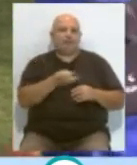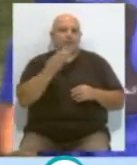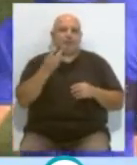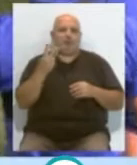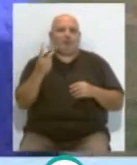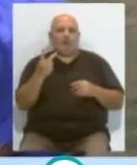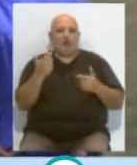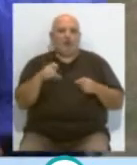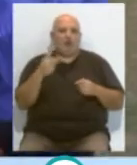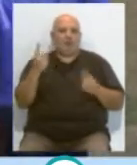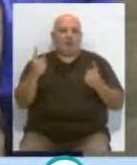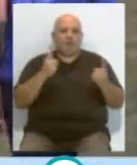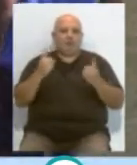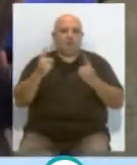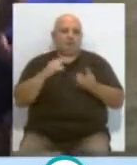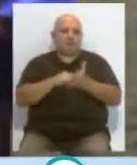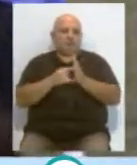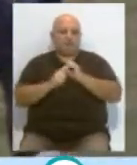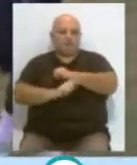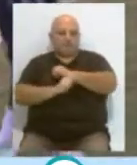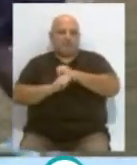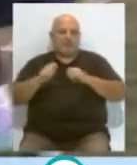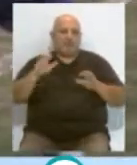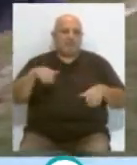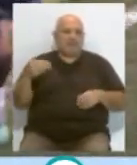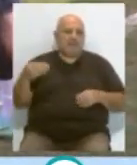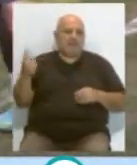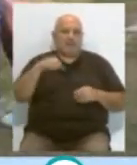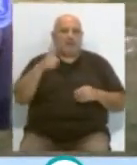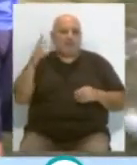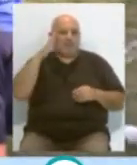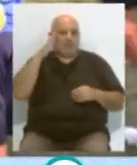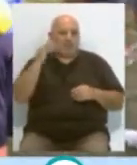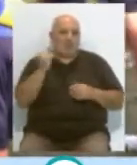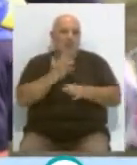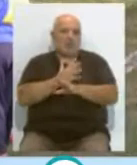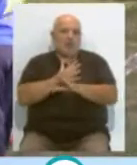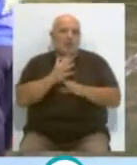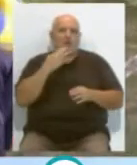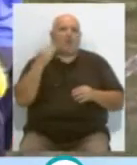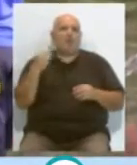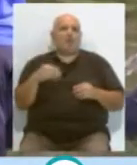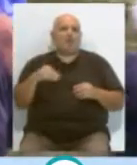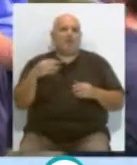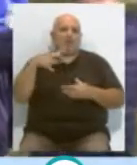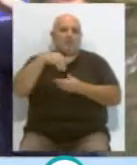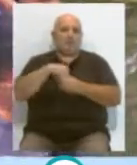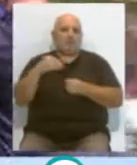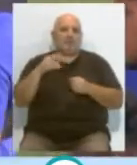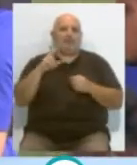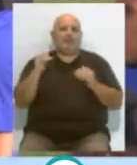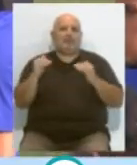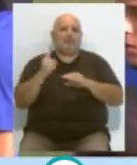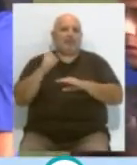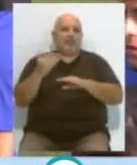par de piezas que puedan moverse, que sean del Cádiz B. Yo creo que es muy ilusionante que un jugador joven, jugador canterano, pues haga la pretemporada